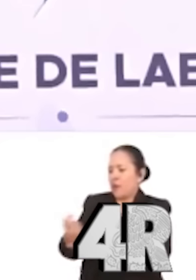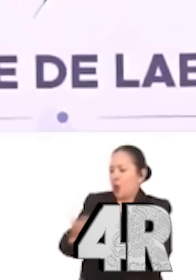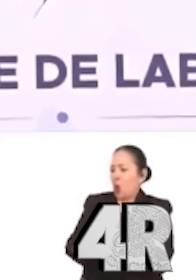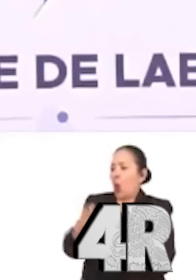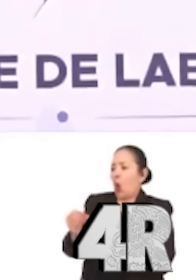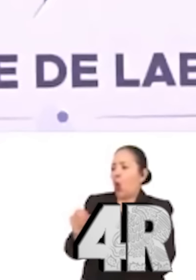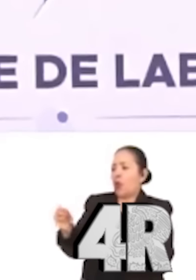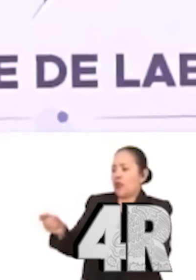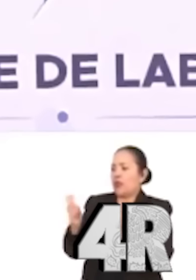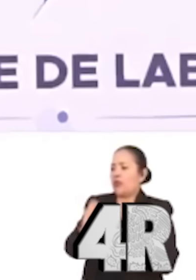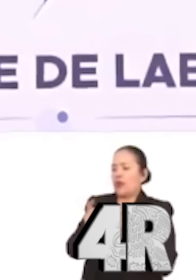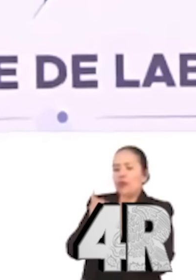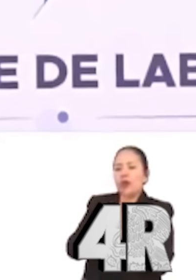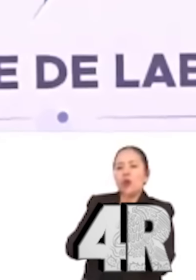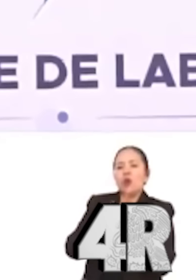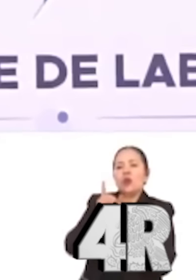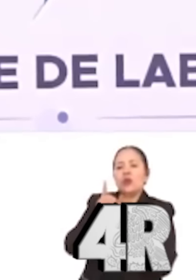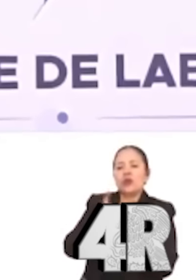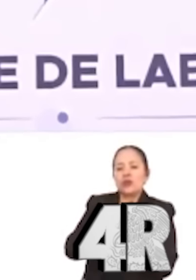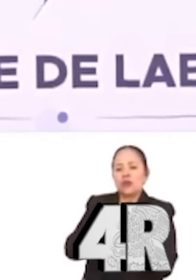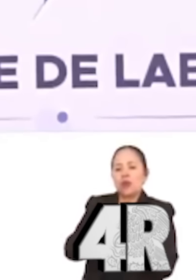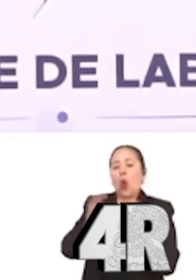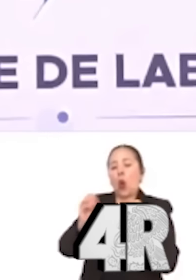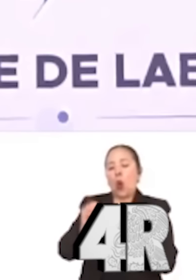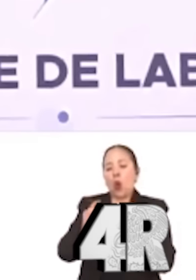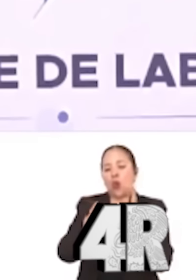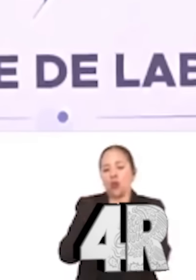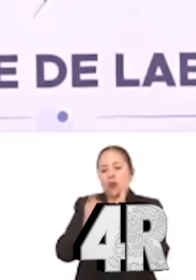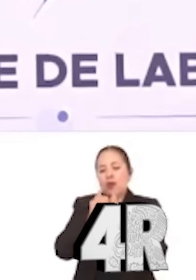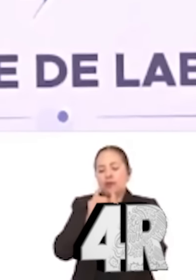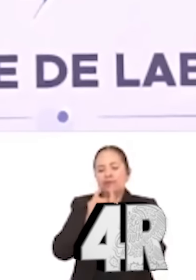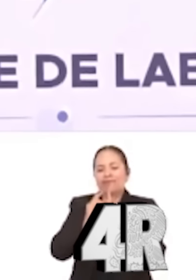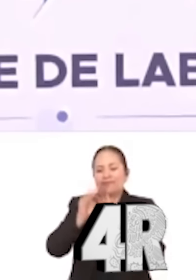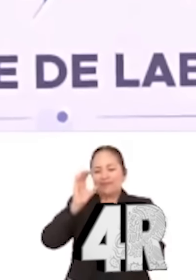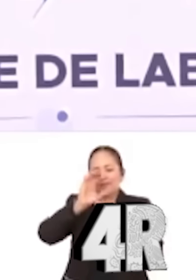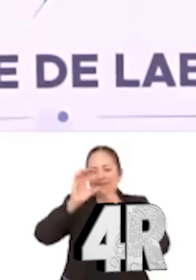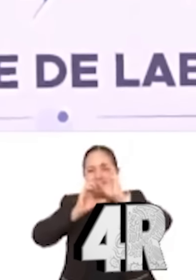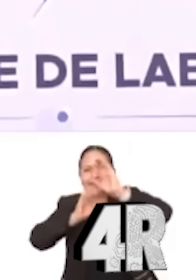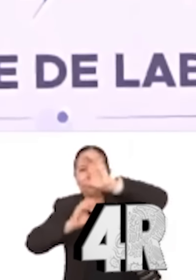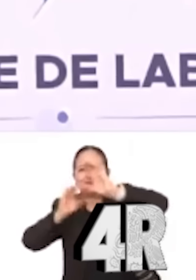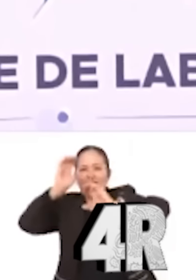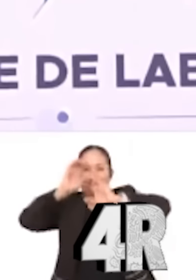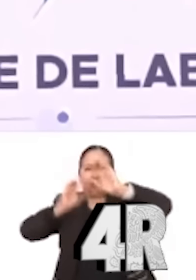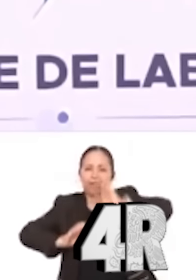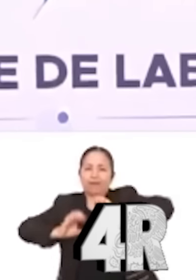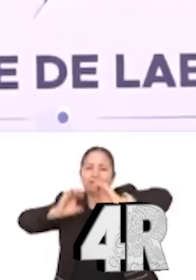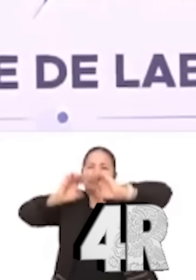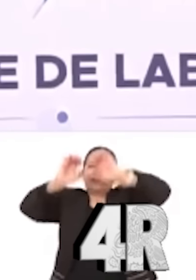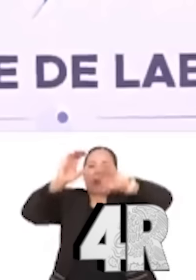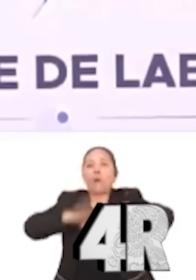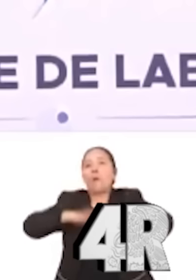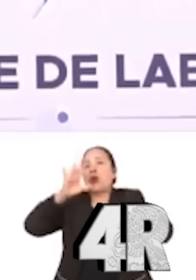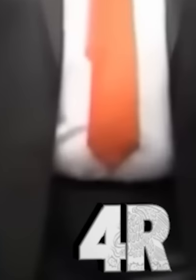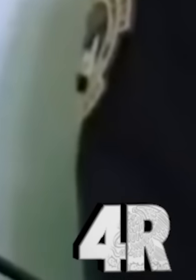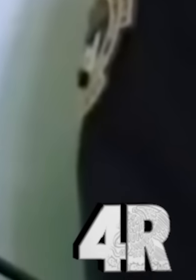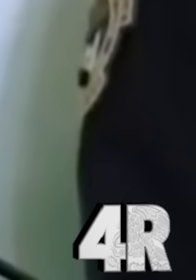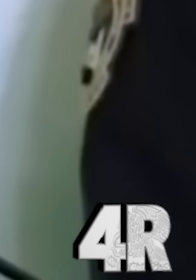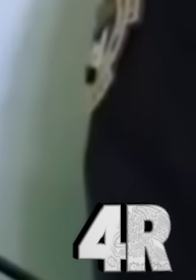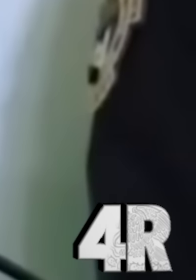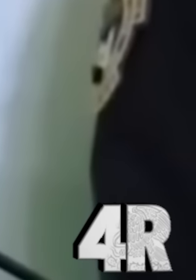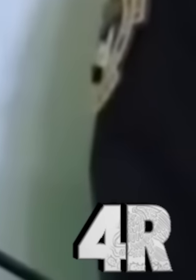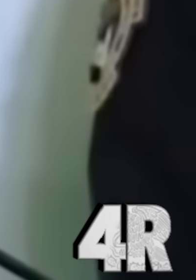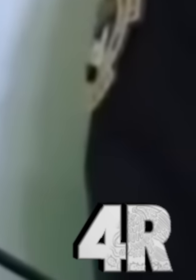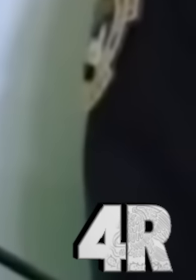de estos personajes, los cuales pensaron que iban a seguir en el umbral de la impunidad. Sin embargo, la cosa no ha terminado